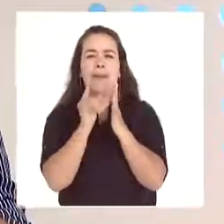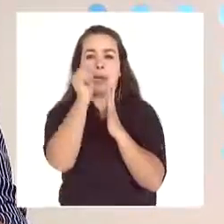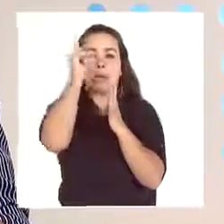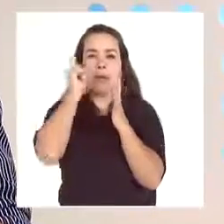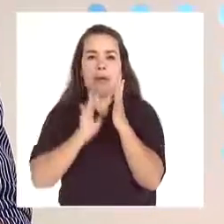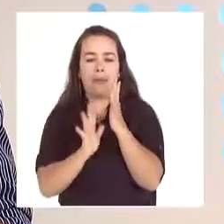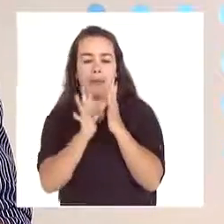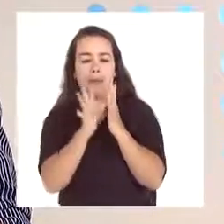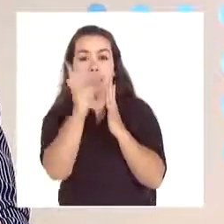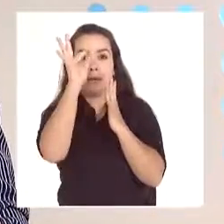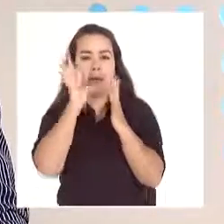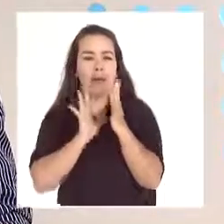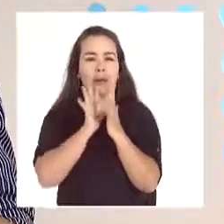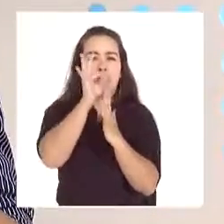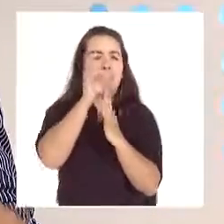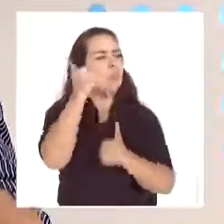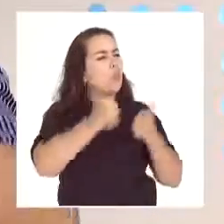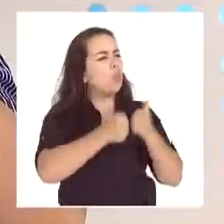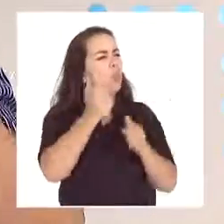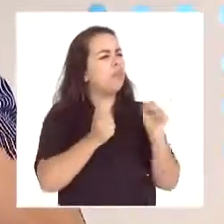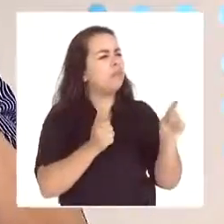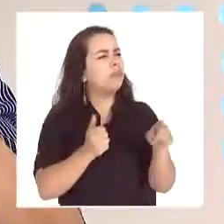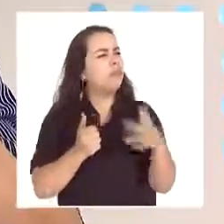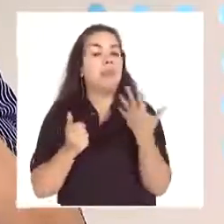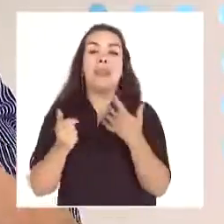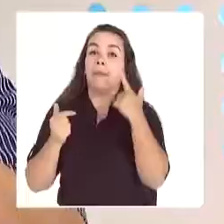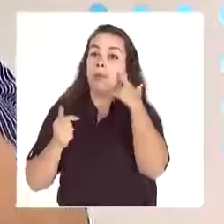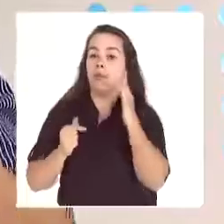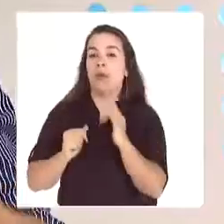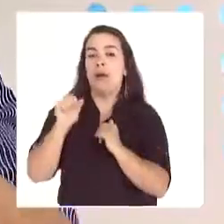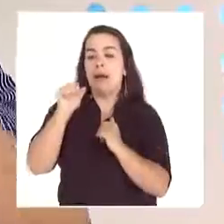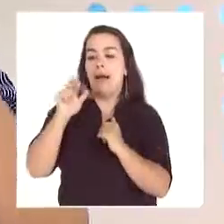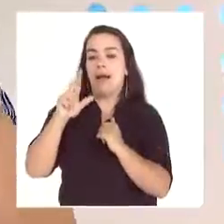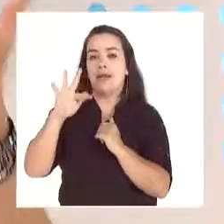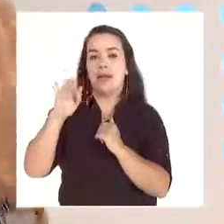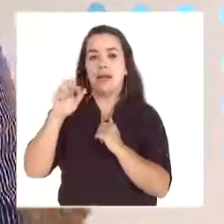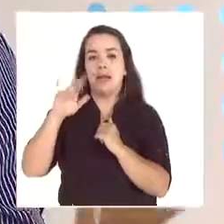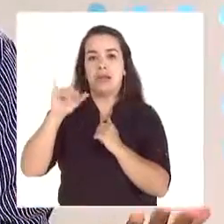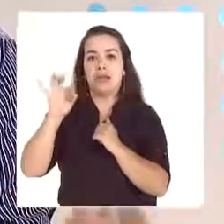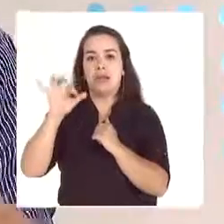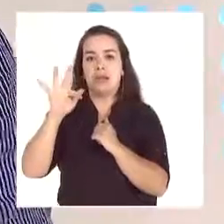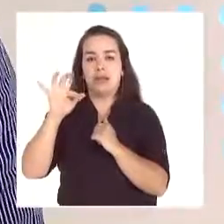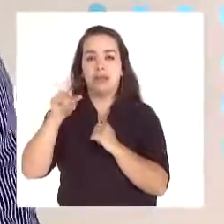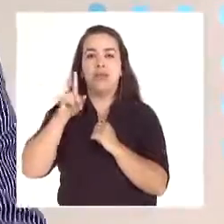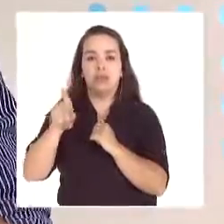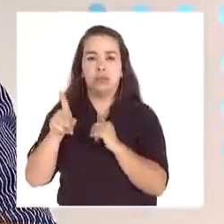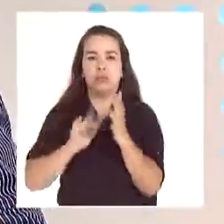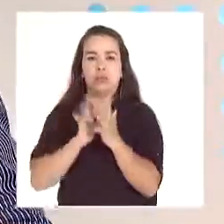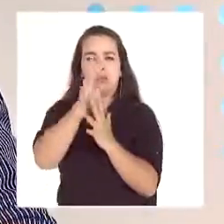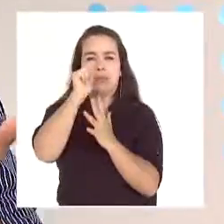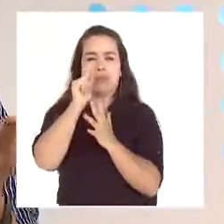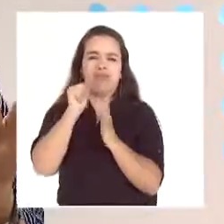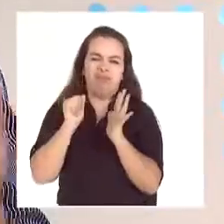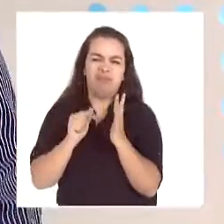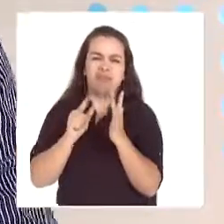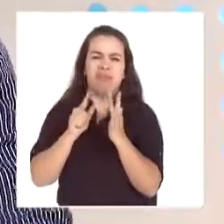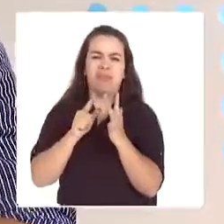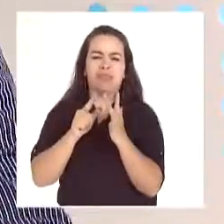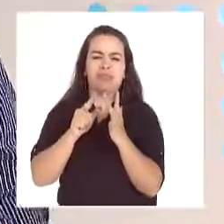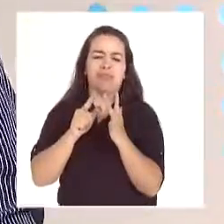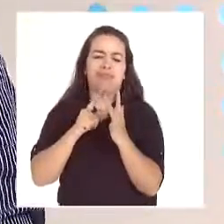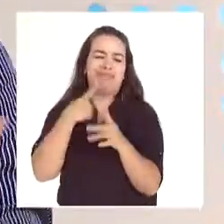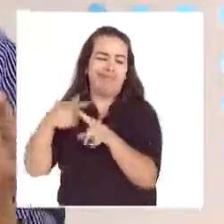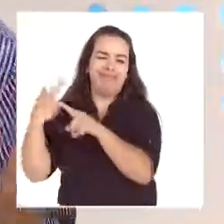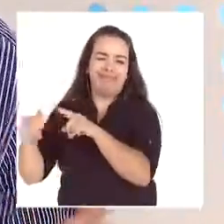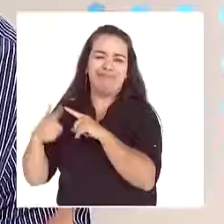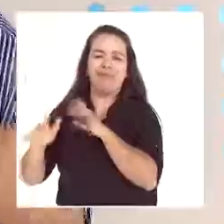enfermedad coronaria... ¿Por ejemplo, cuál? Las arteritis, por ejemplo, la arteritis de Takayasu, la arteritis de la arteria temporal, bueno,